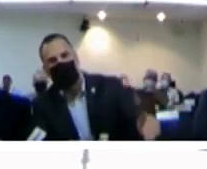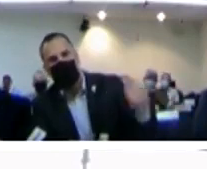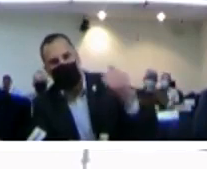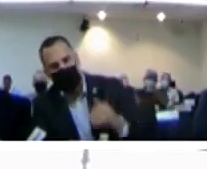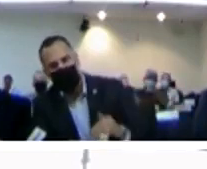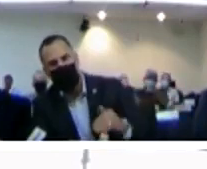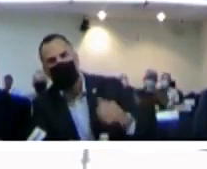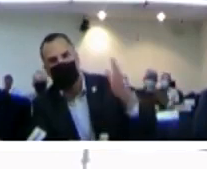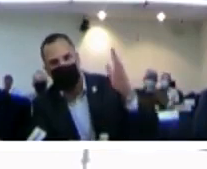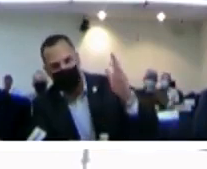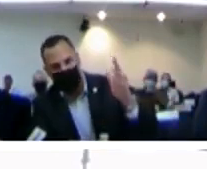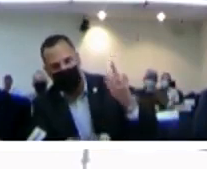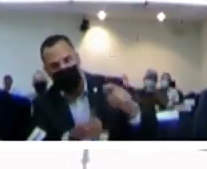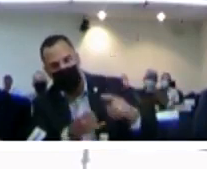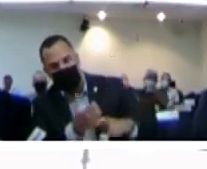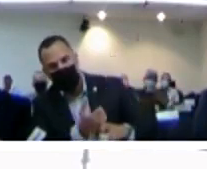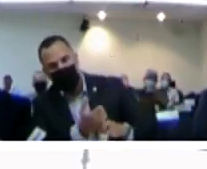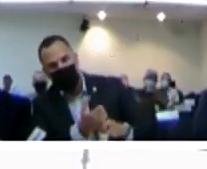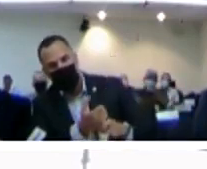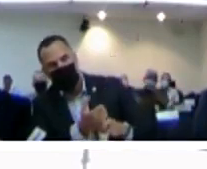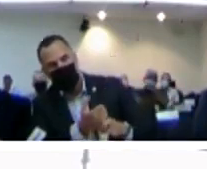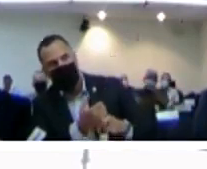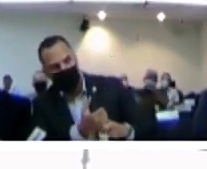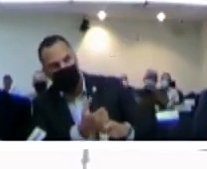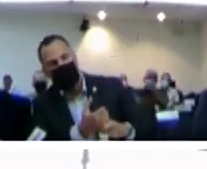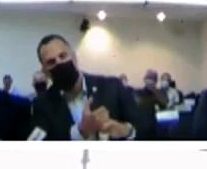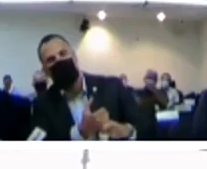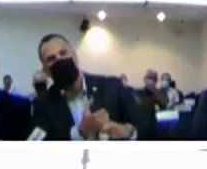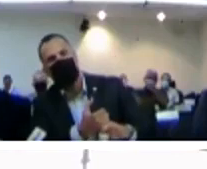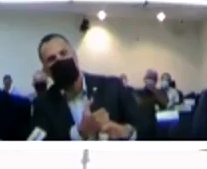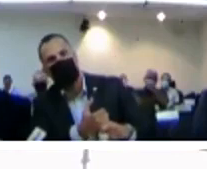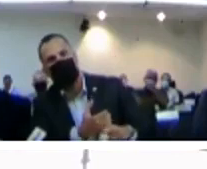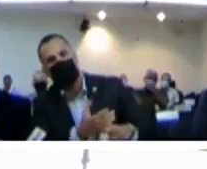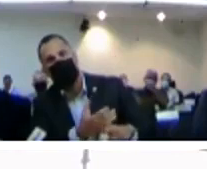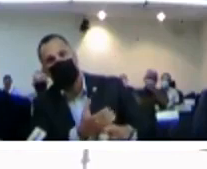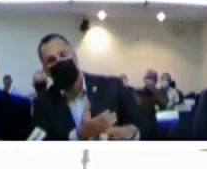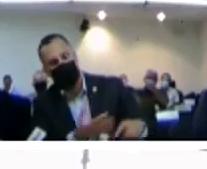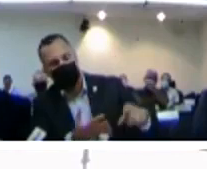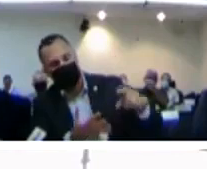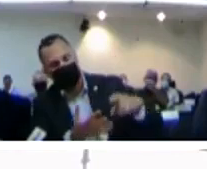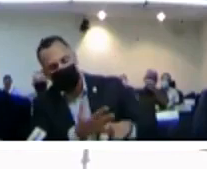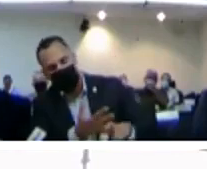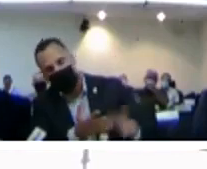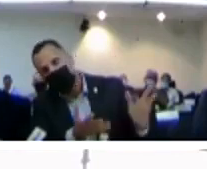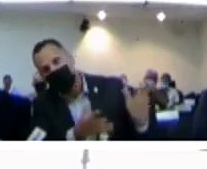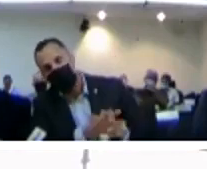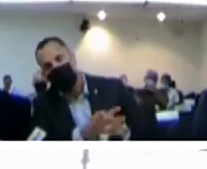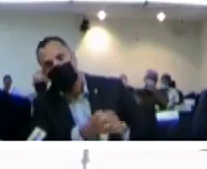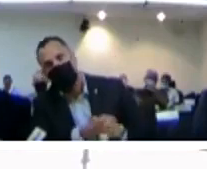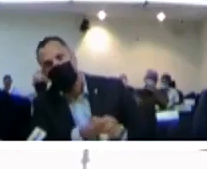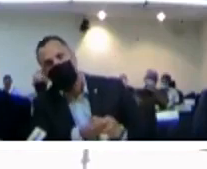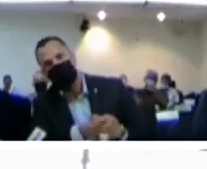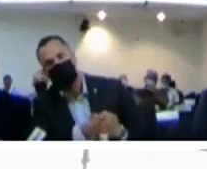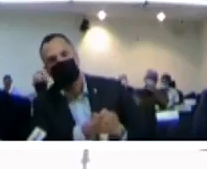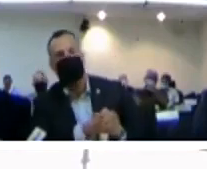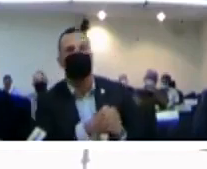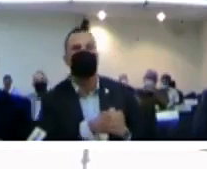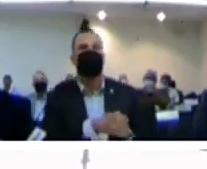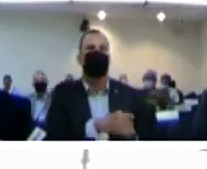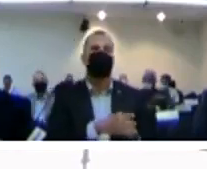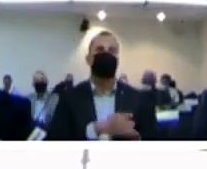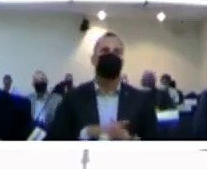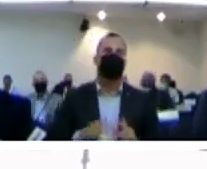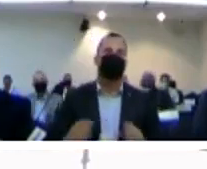cuando entraron las unidades de Palo Seco 3, que tuvo una ruptura de caldera también en ese momento, y Aguirre 2. Ahora